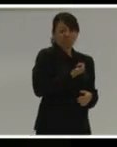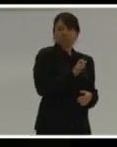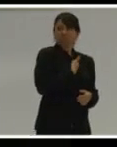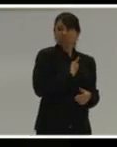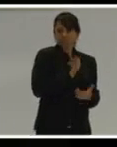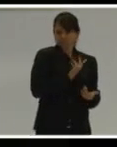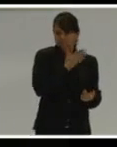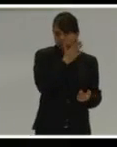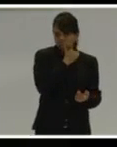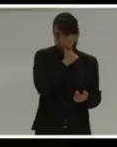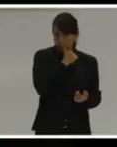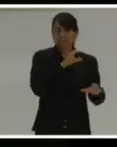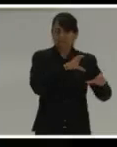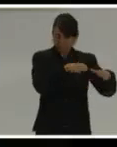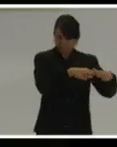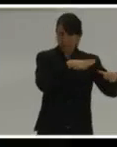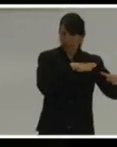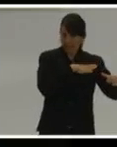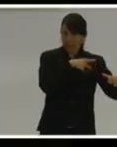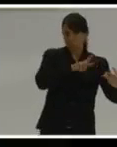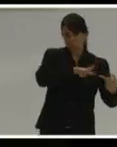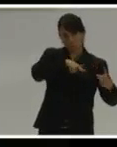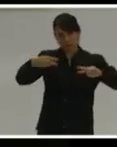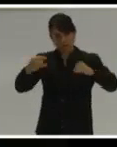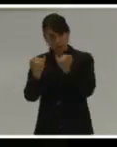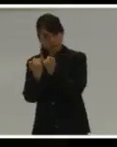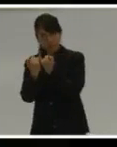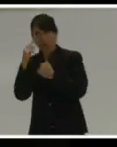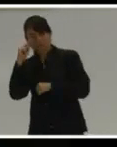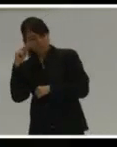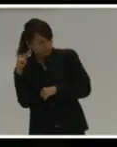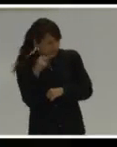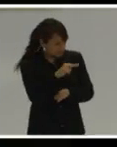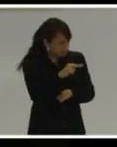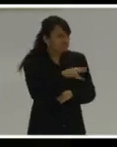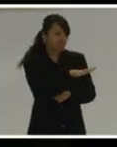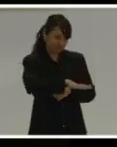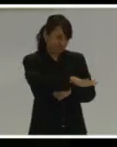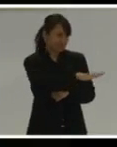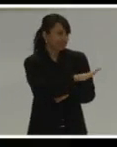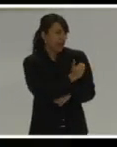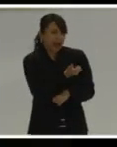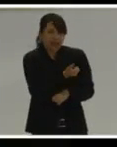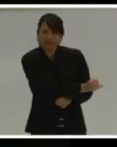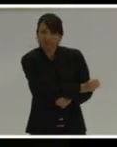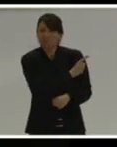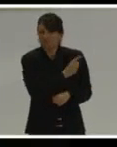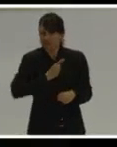estas autonomías deben estar en este marco.